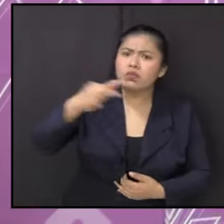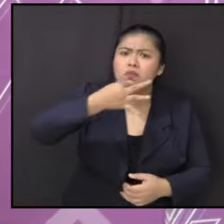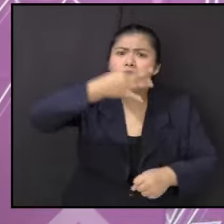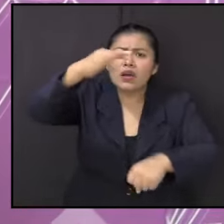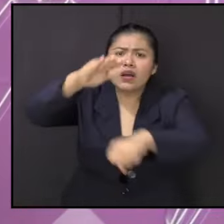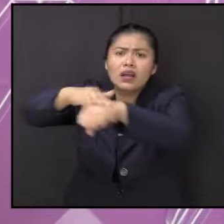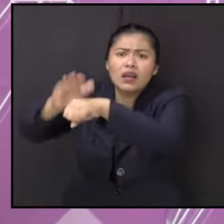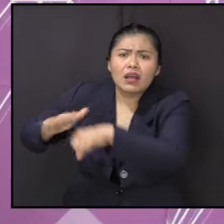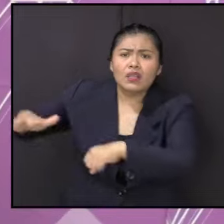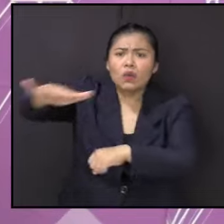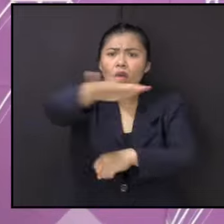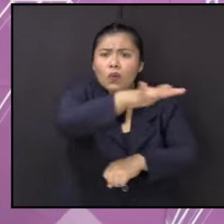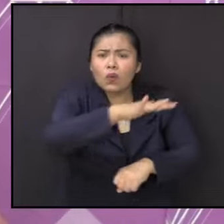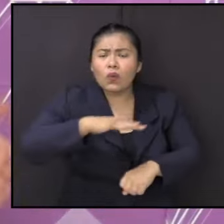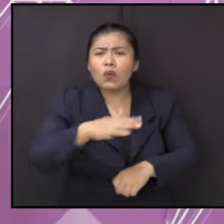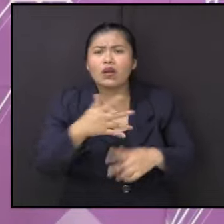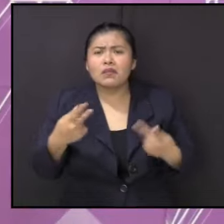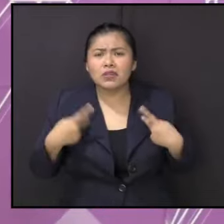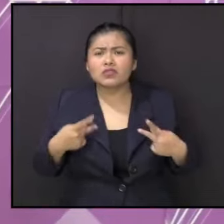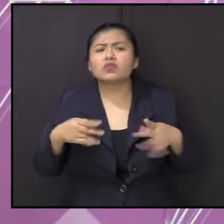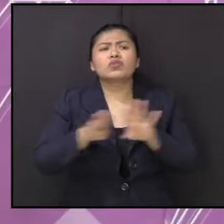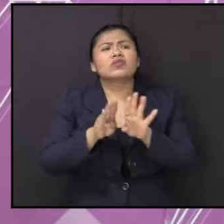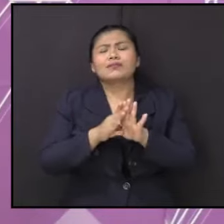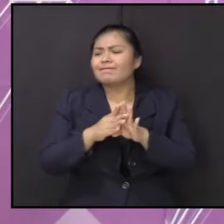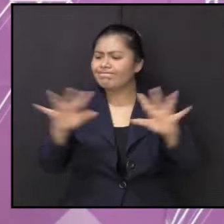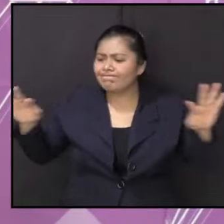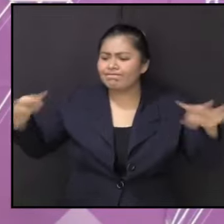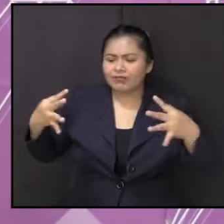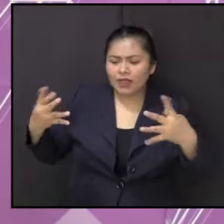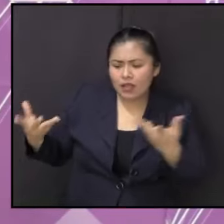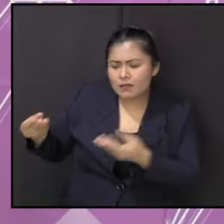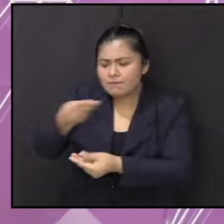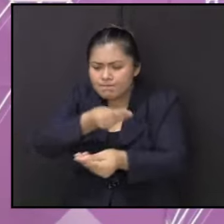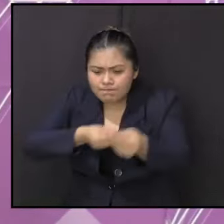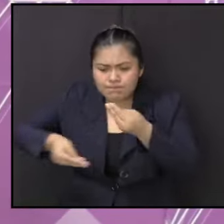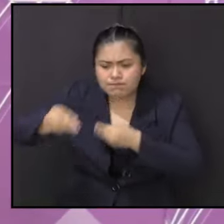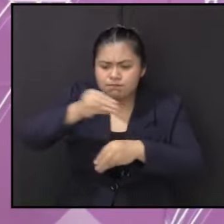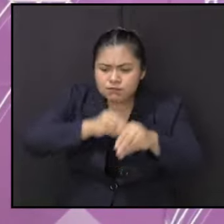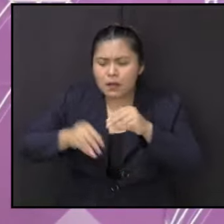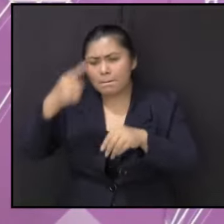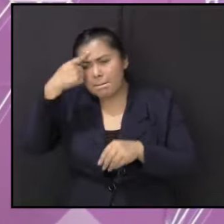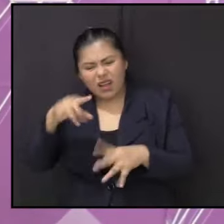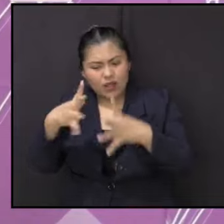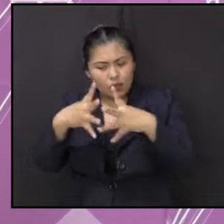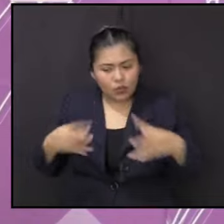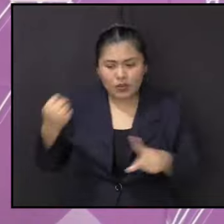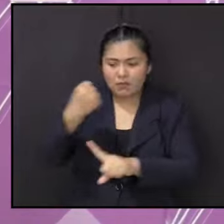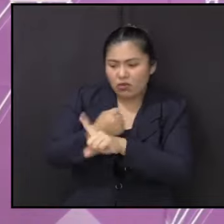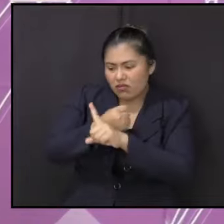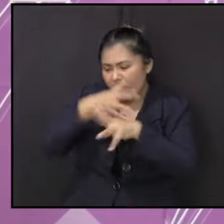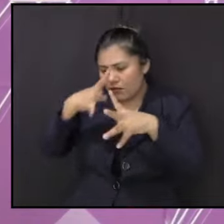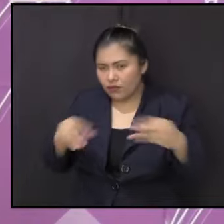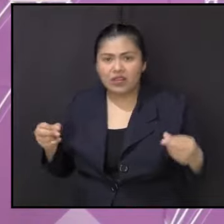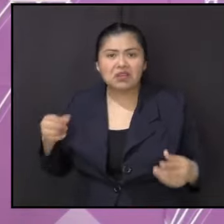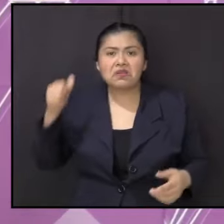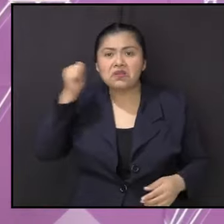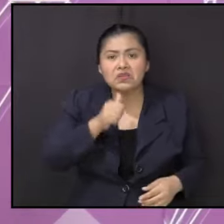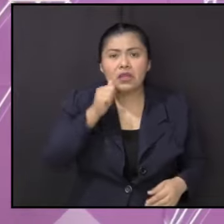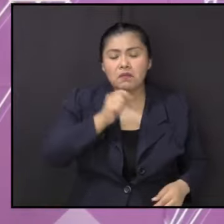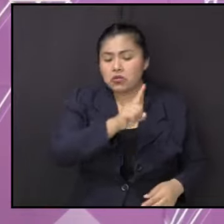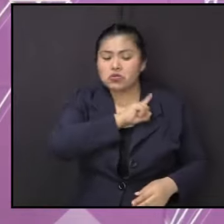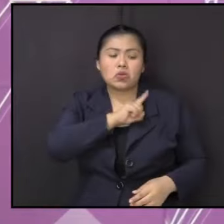para ver esas posibles soluciones que están al alcance de nuestras manos. No todo va a ser siempre dejarlos